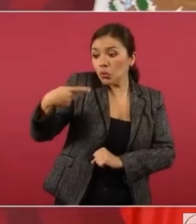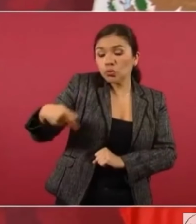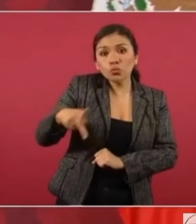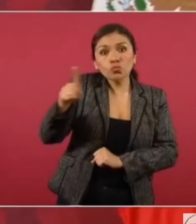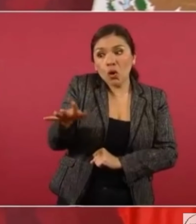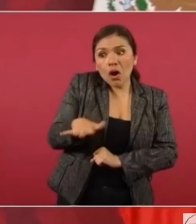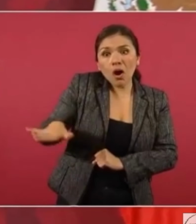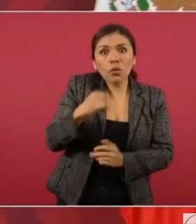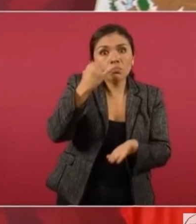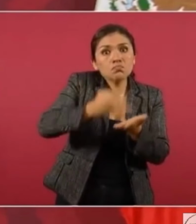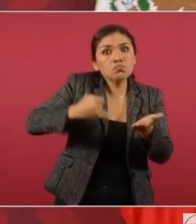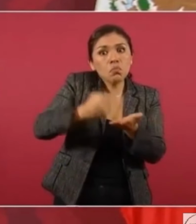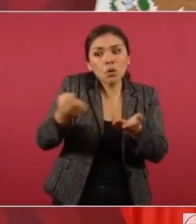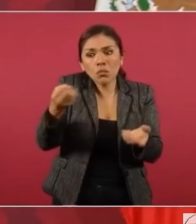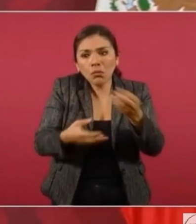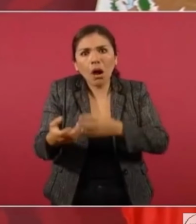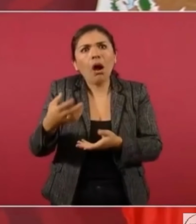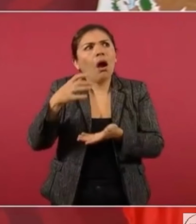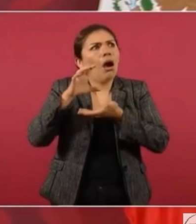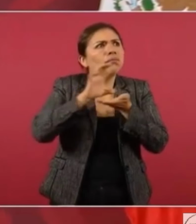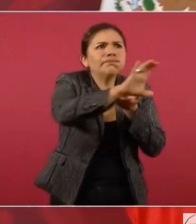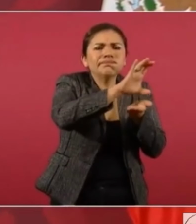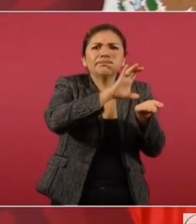porque los altos funcionarios públicos